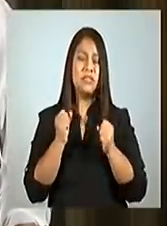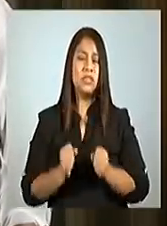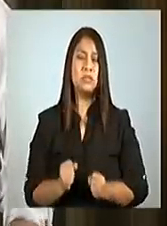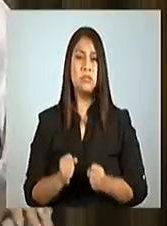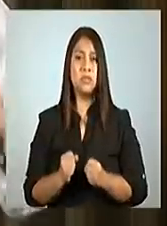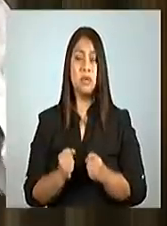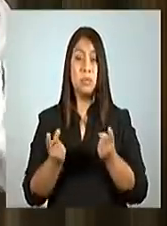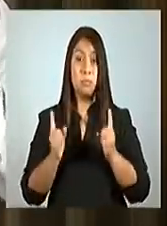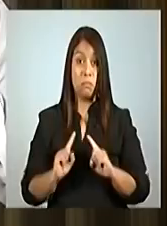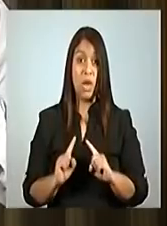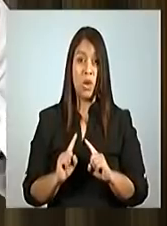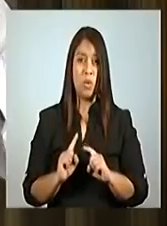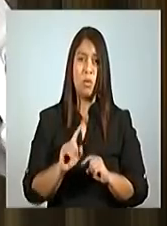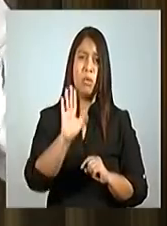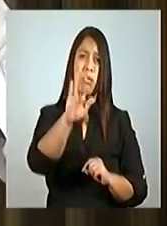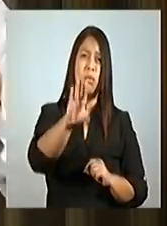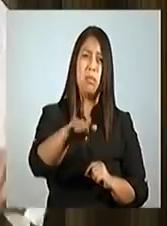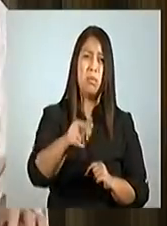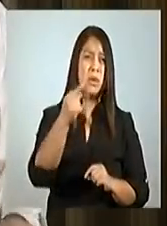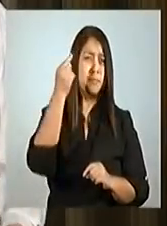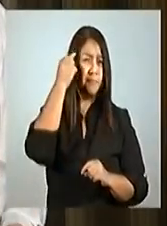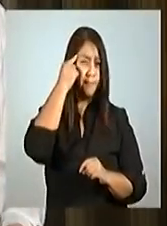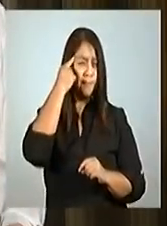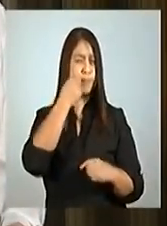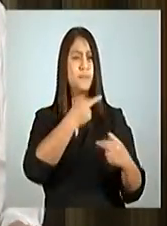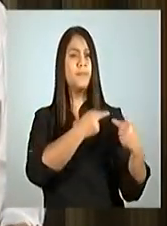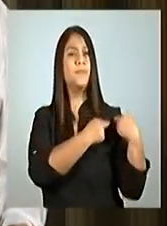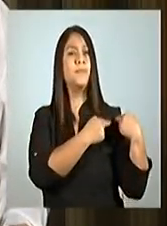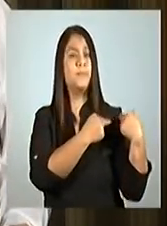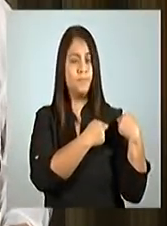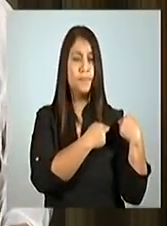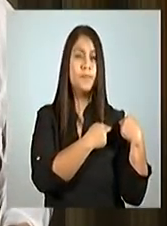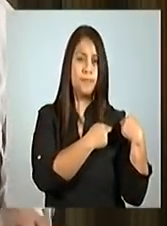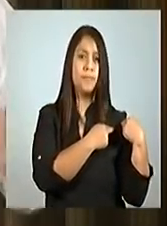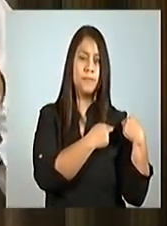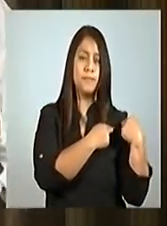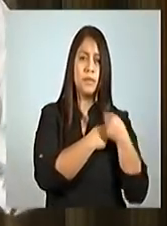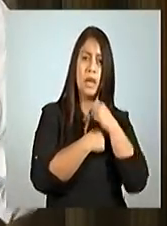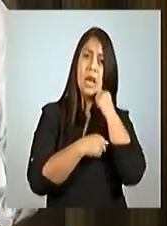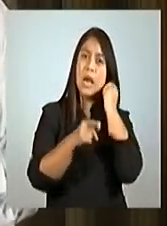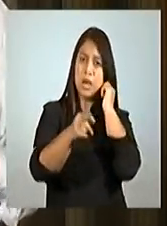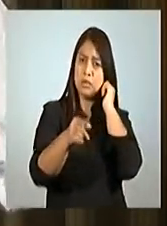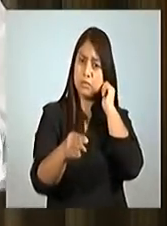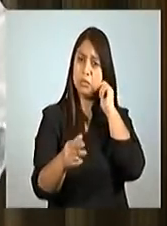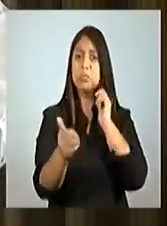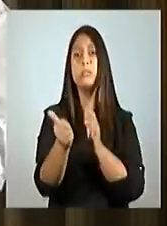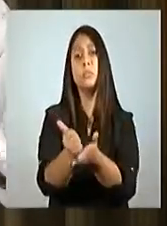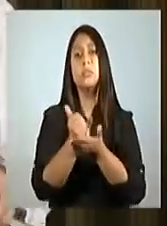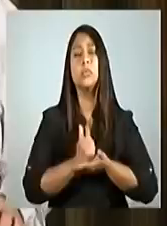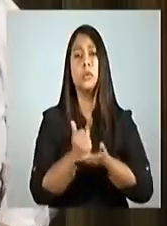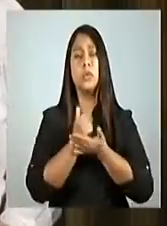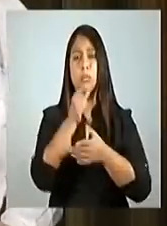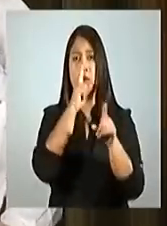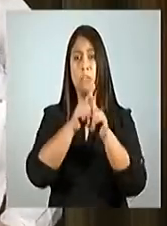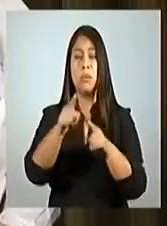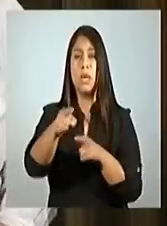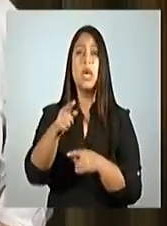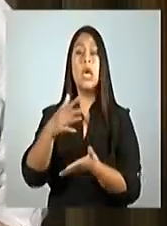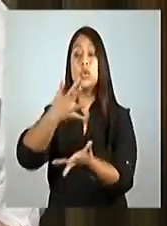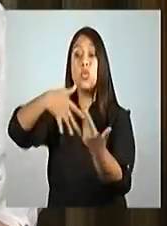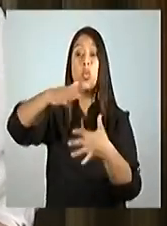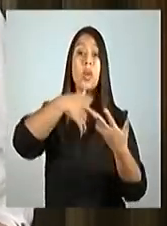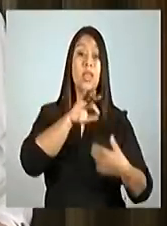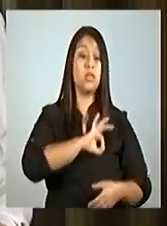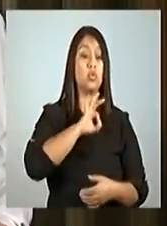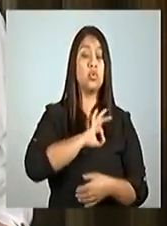difícil, pero apelo a su sentido de responsabilidad, a que me ayuden desde sus redes sociales